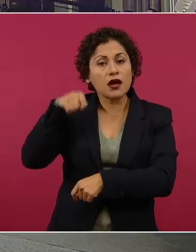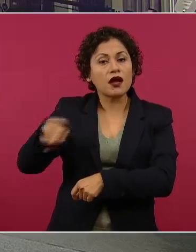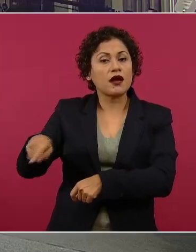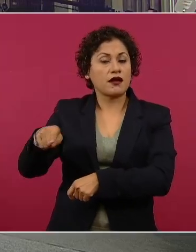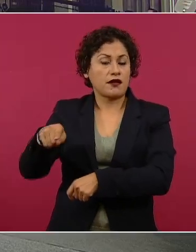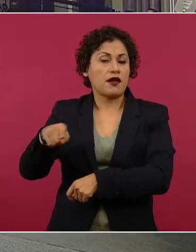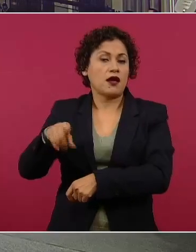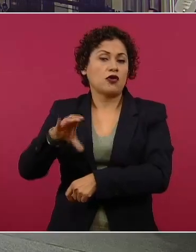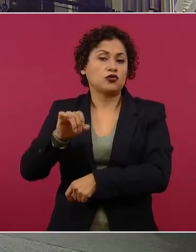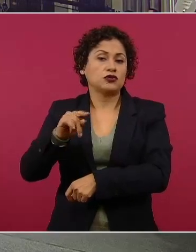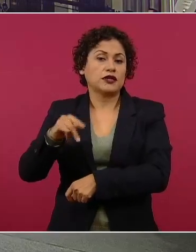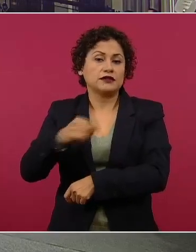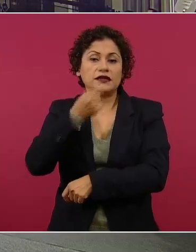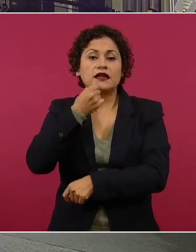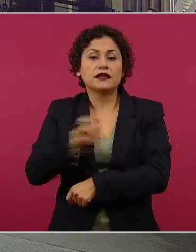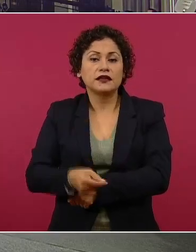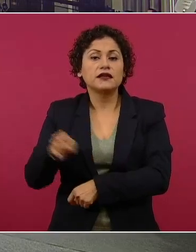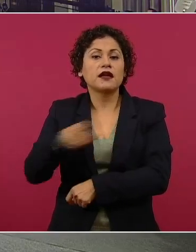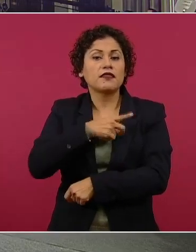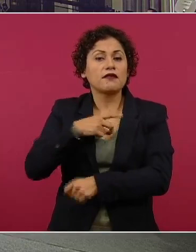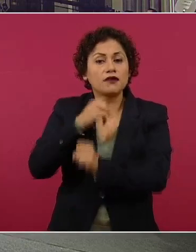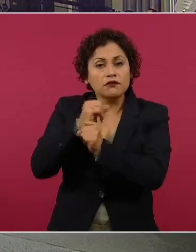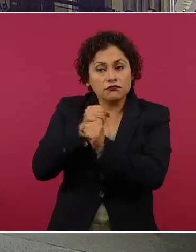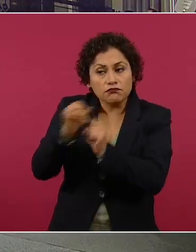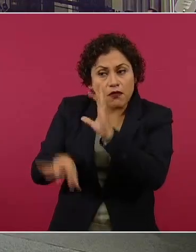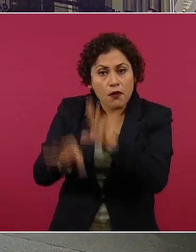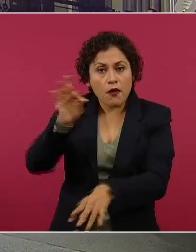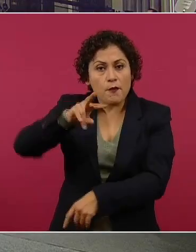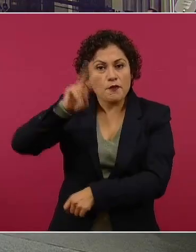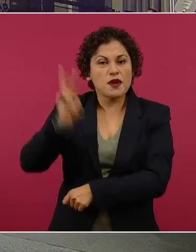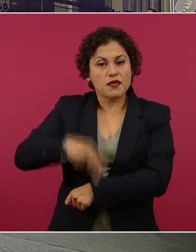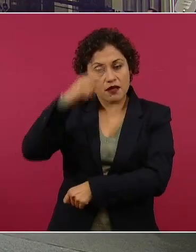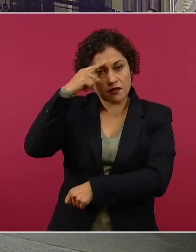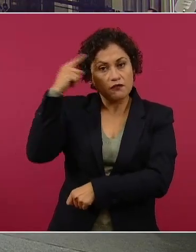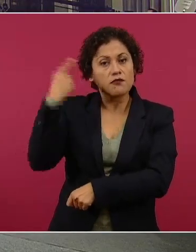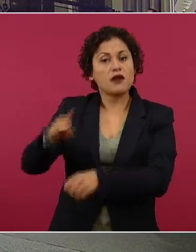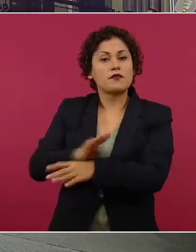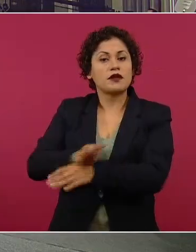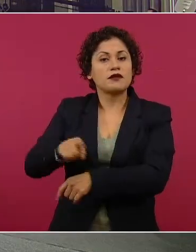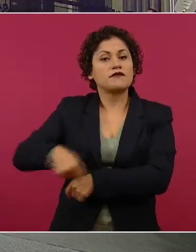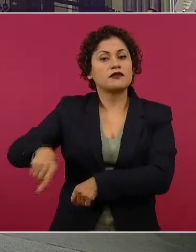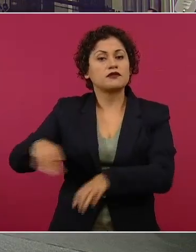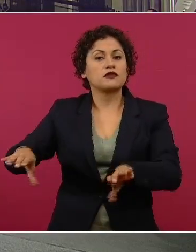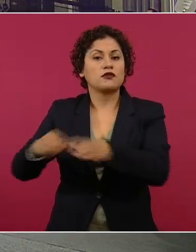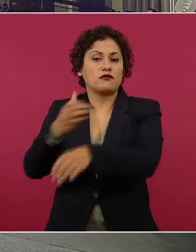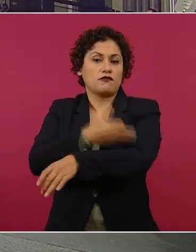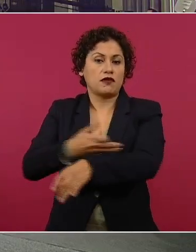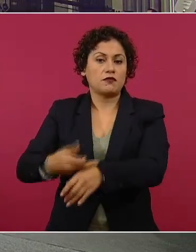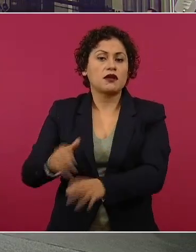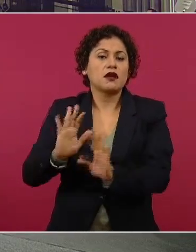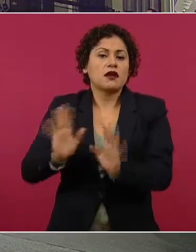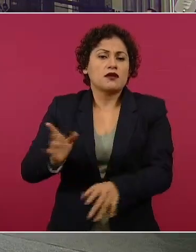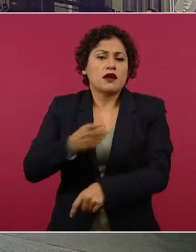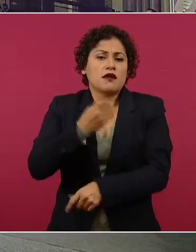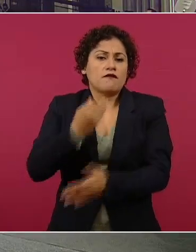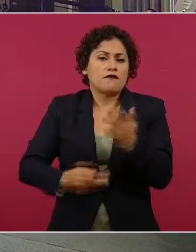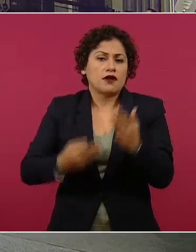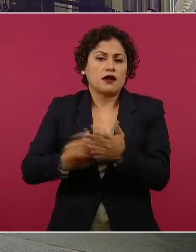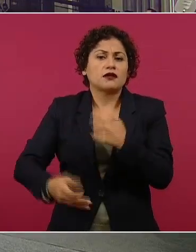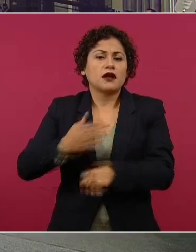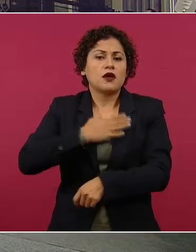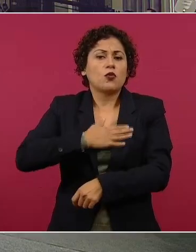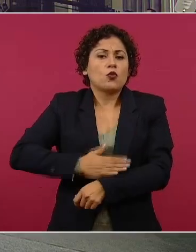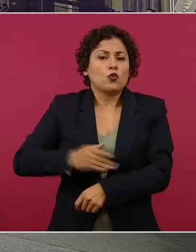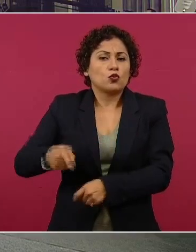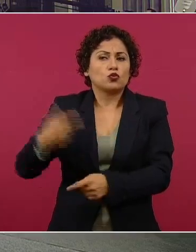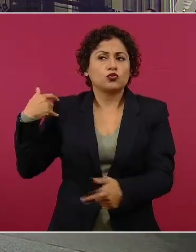con base en la verdad y hechos ciertos en beneficio de la niña y de la familia Parral, que ya merecen recuperar un poco de su paz arrebatada, quienes